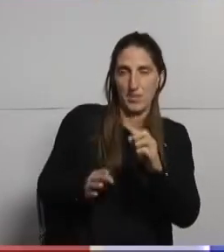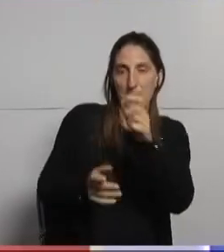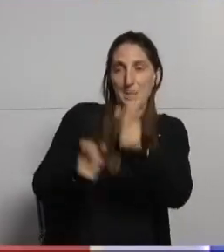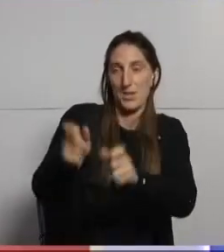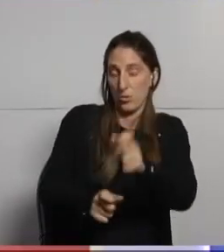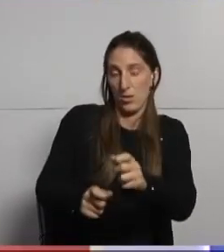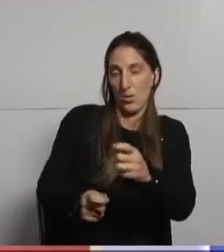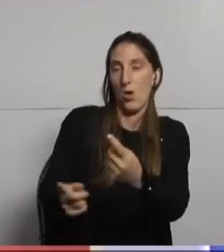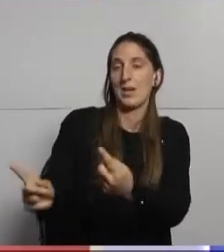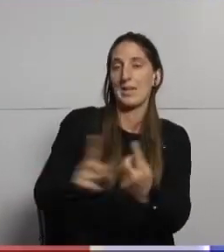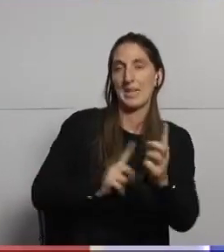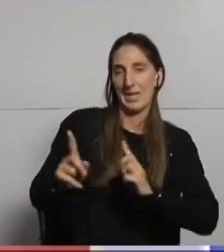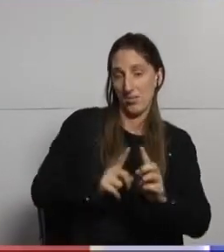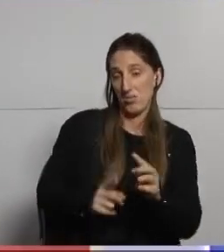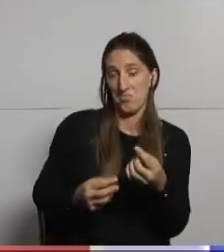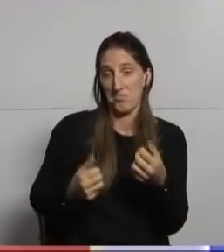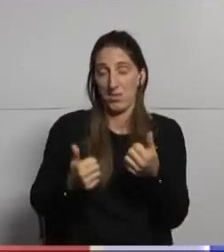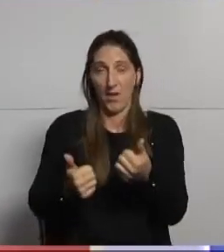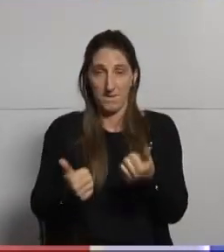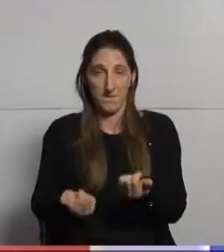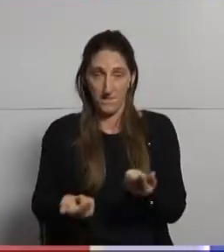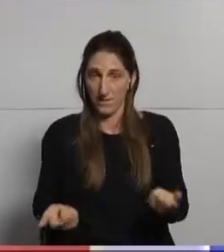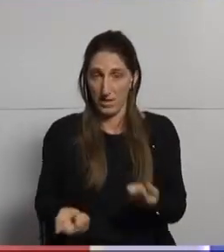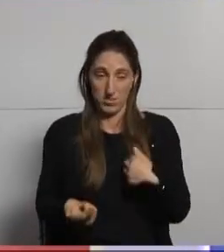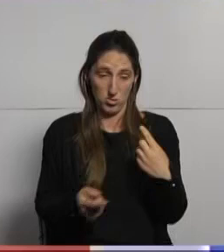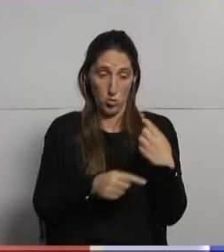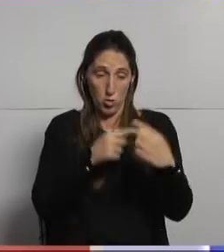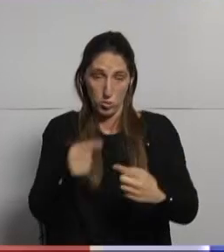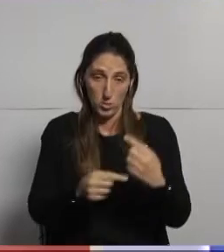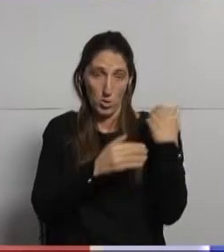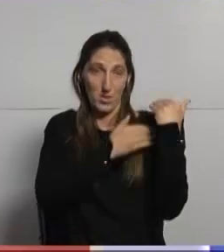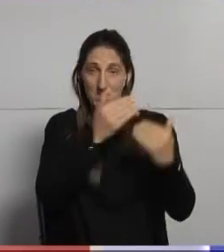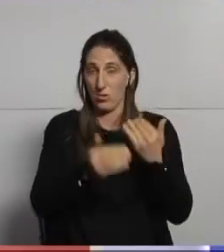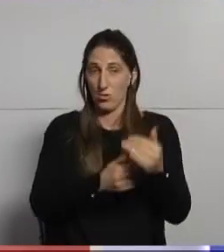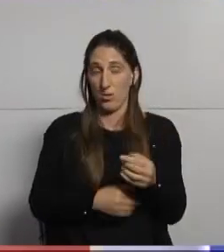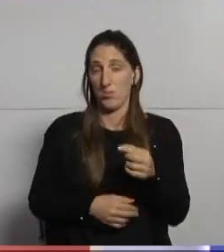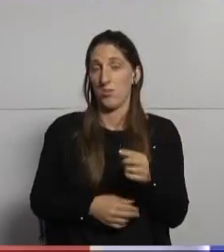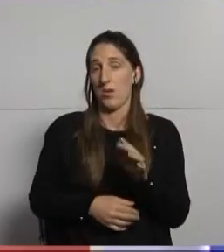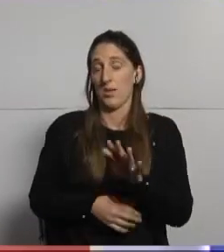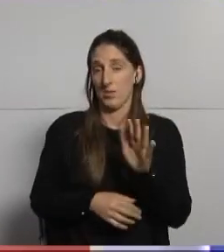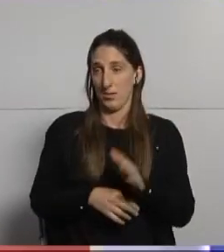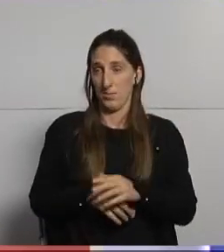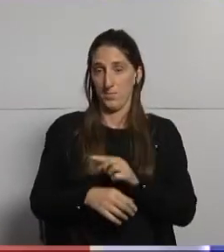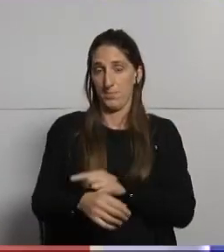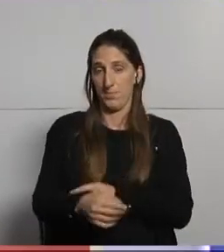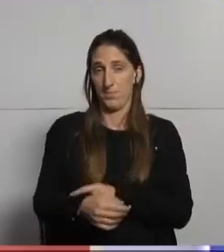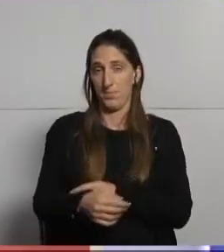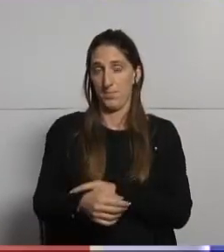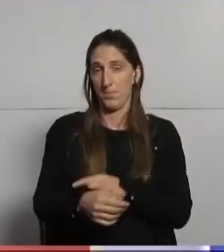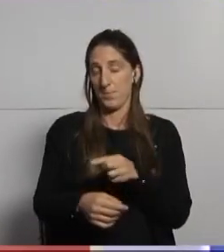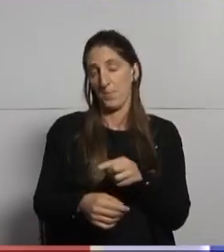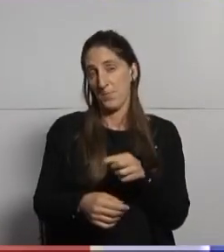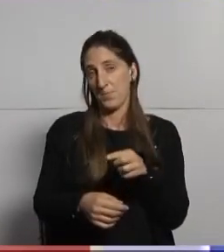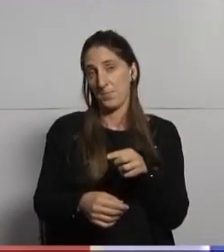lo cual es absolutamente válido y legítimo, y creemos que eso tenemos que seguir desarrollándolo y potenciándolo. Bajo